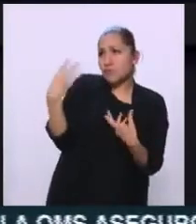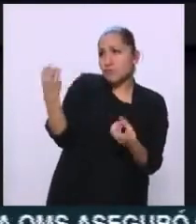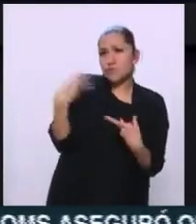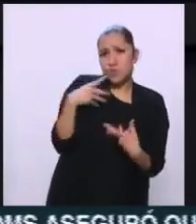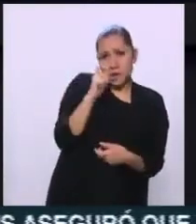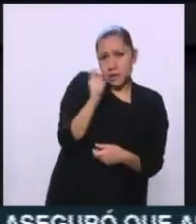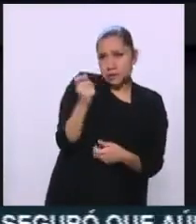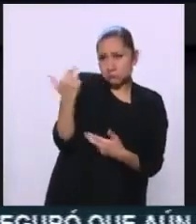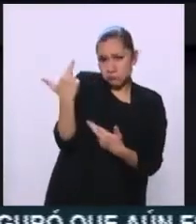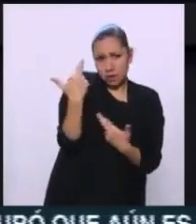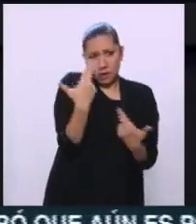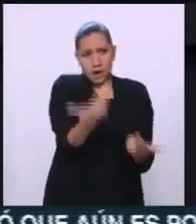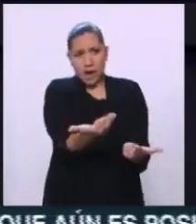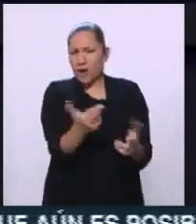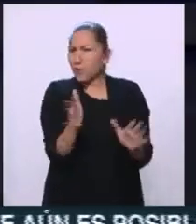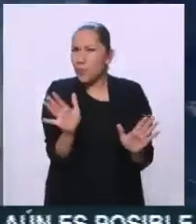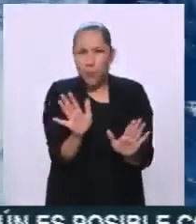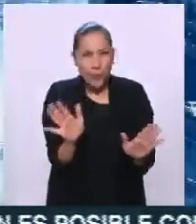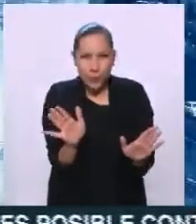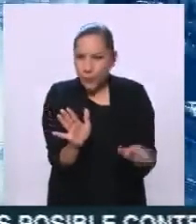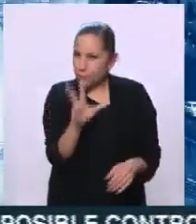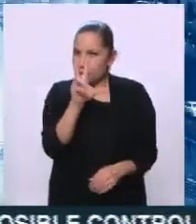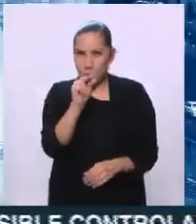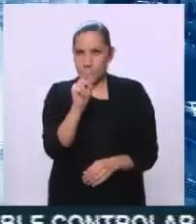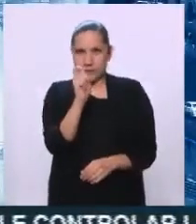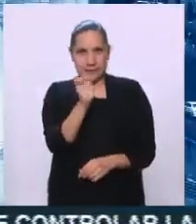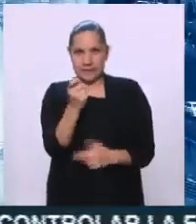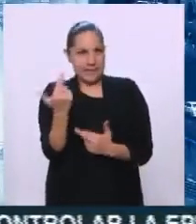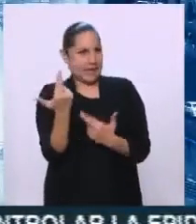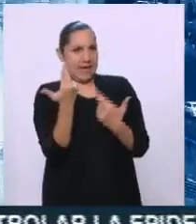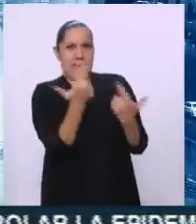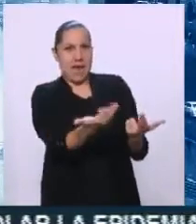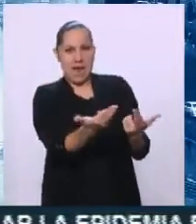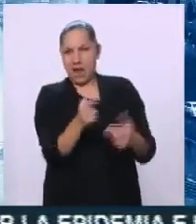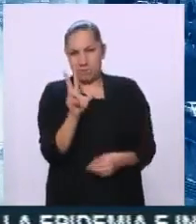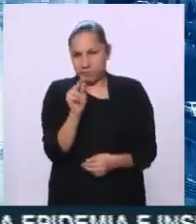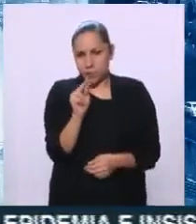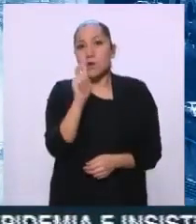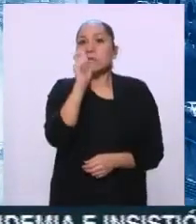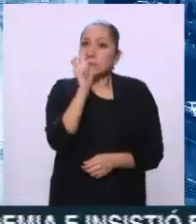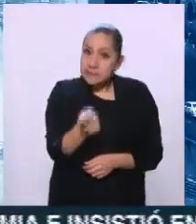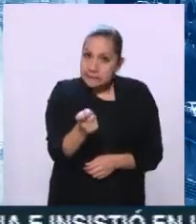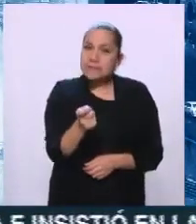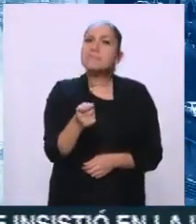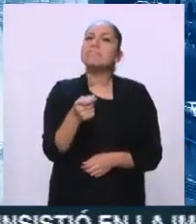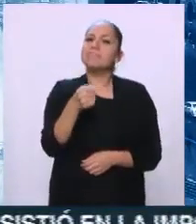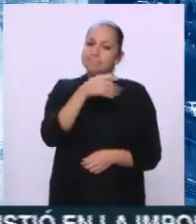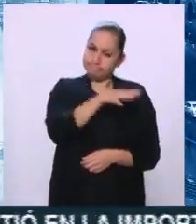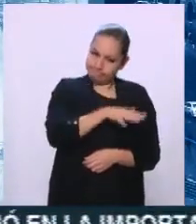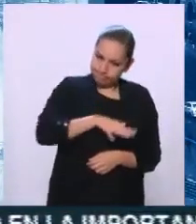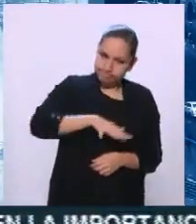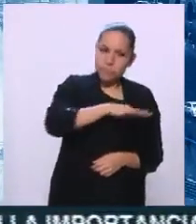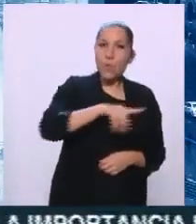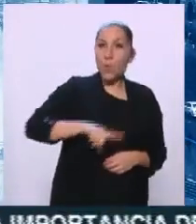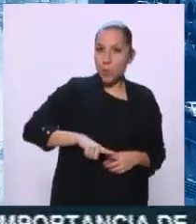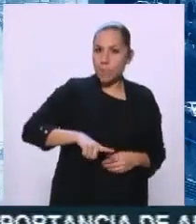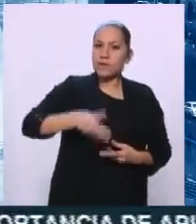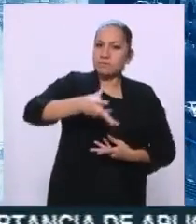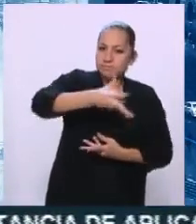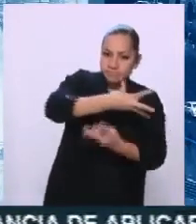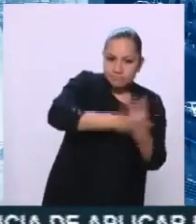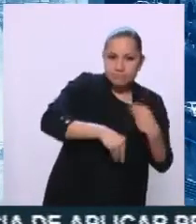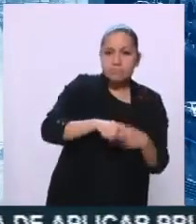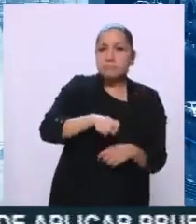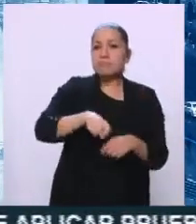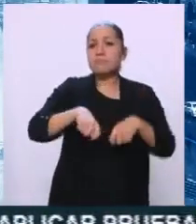que pensar que ese dinero no se regala, ese dinero es de la gente. El gobierno está devolviéndole a los ciudadanos su dinero de